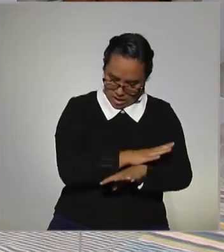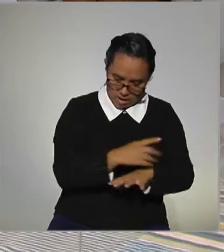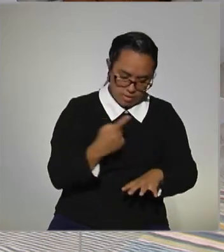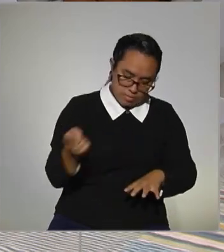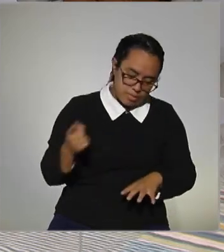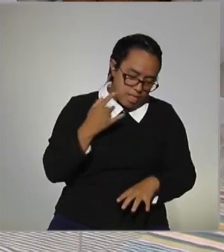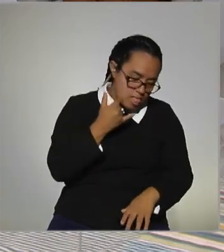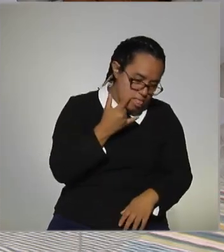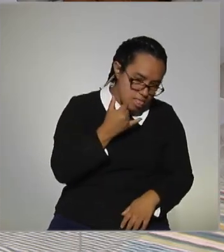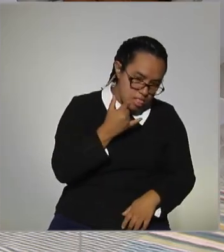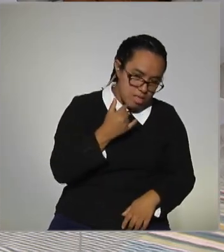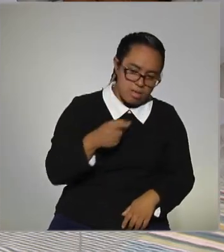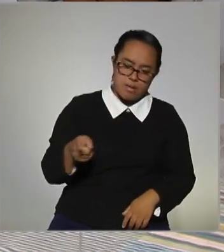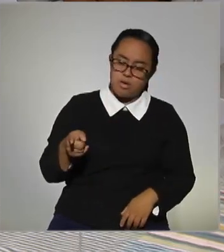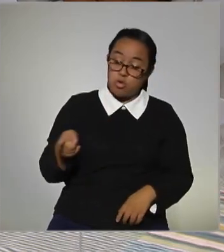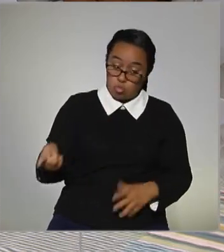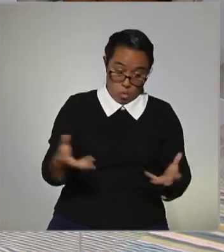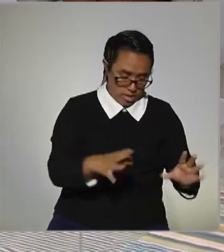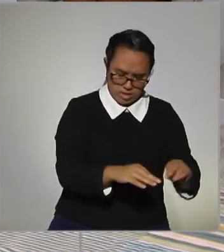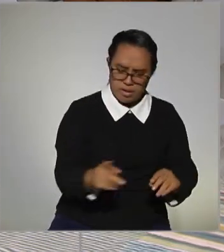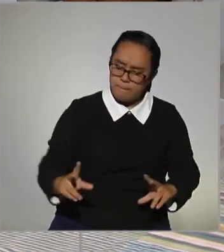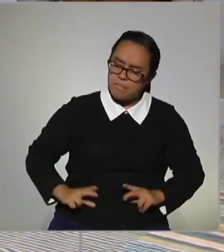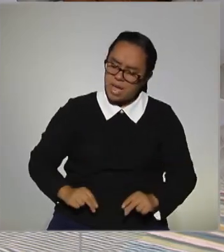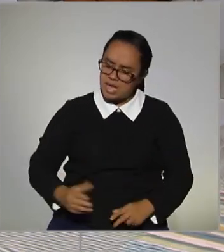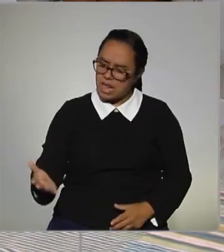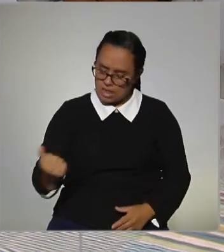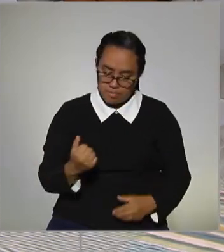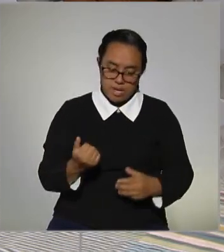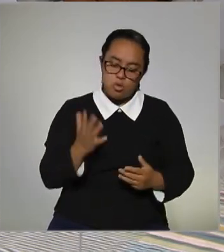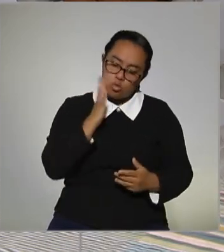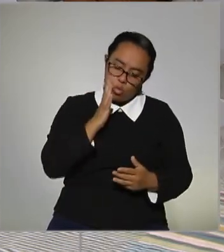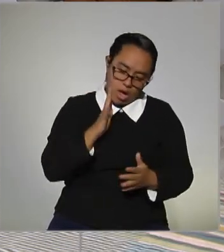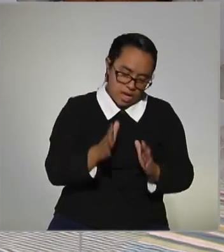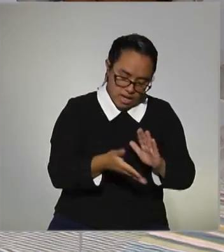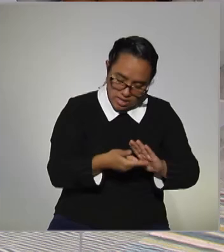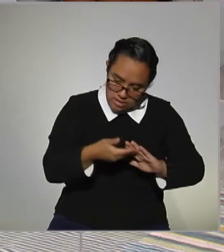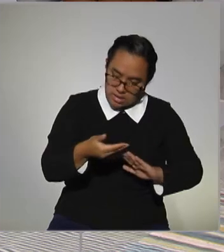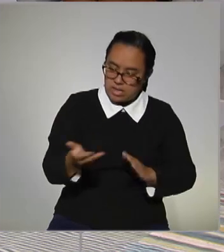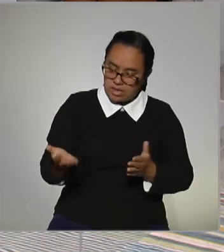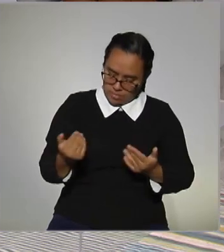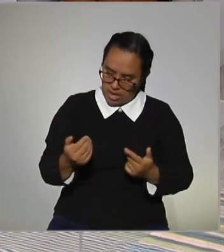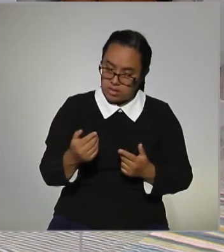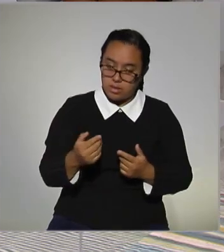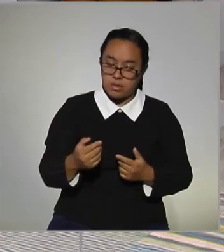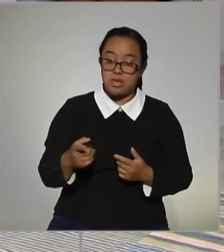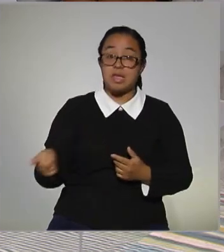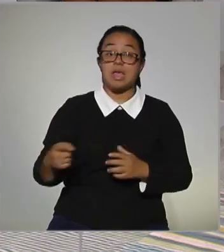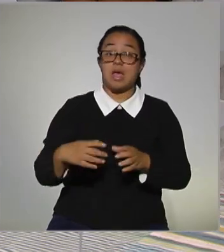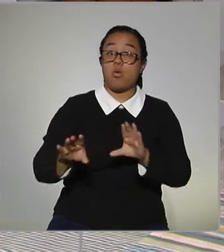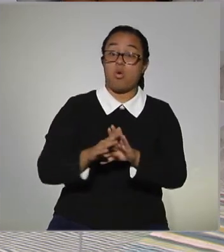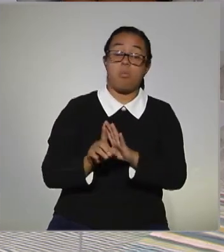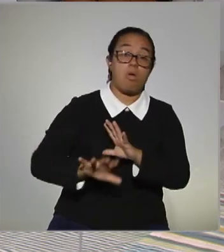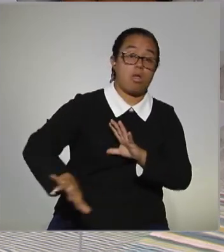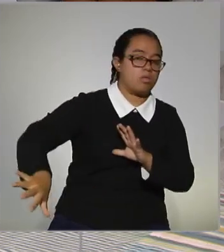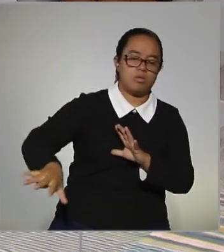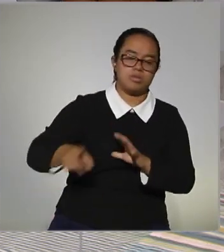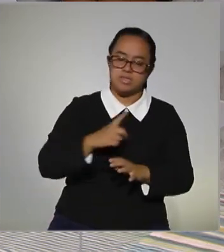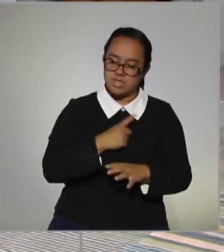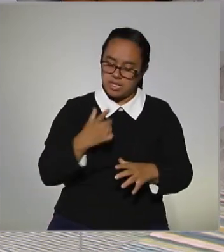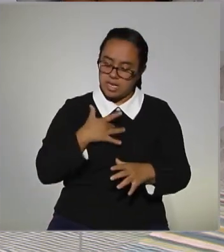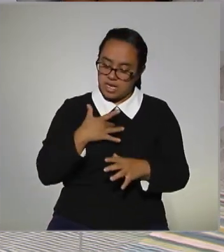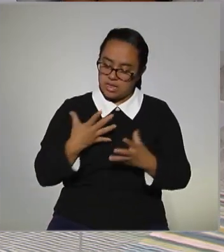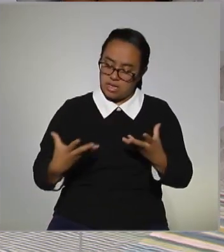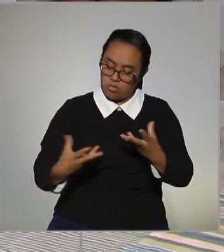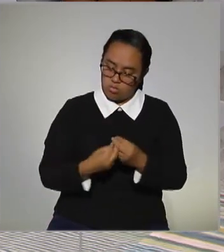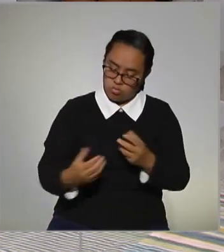pañales, pero sí tráemelo, ¿no? Sí tráeme esto, tráeme lo otro. Y entonces el niño no se siente excluido, se siente parte de la nueva dinámica, ¿no? Y es lo que